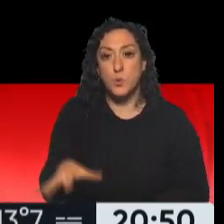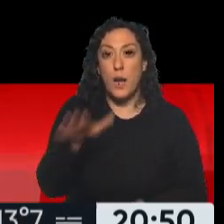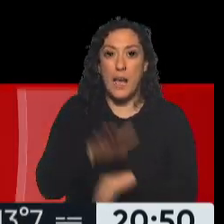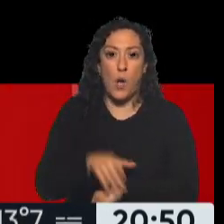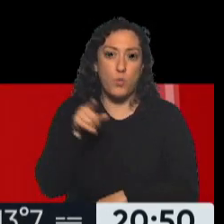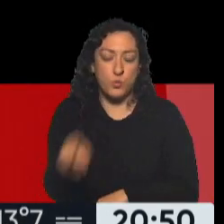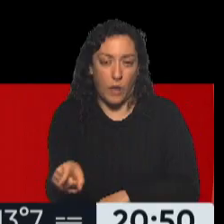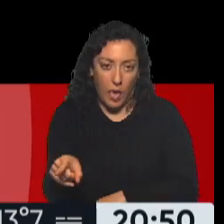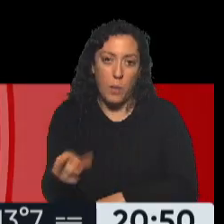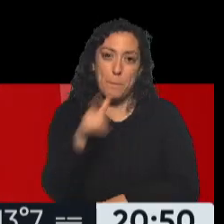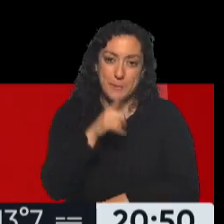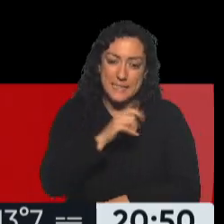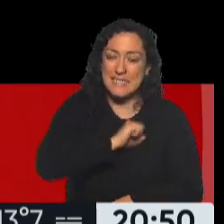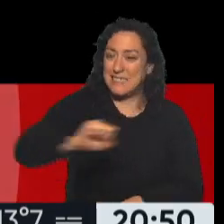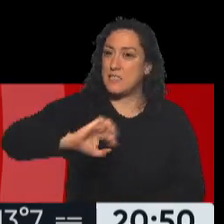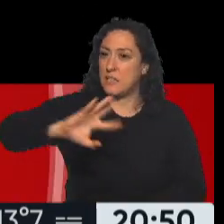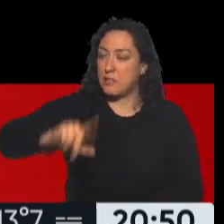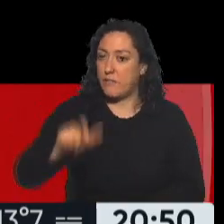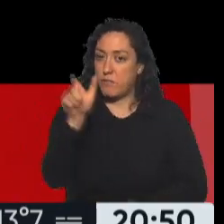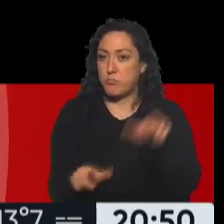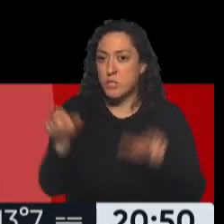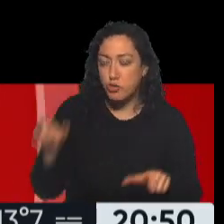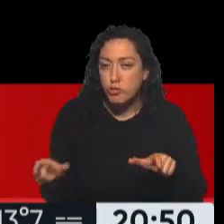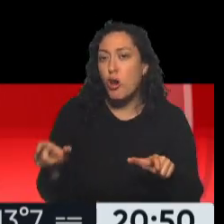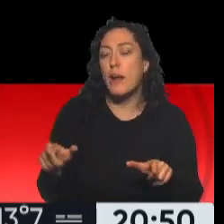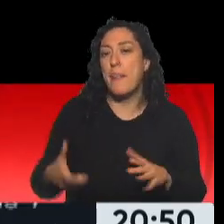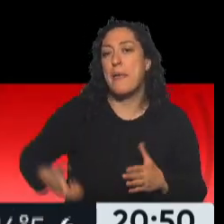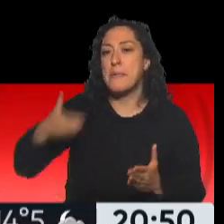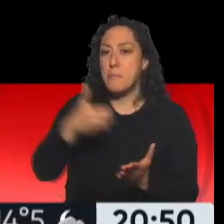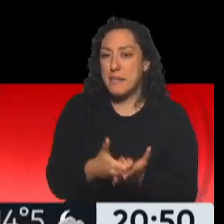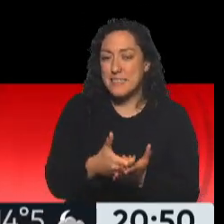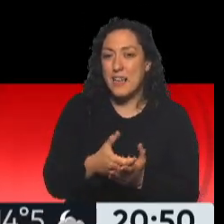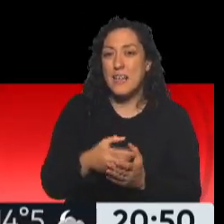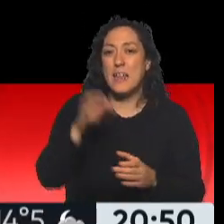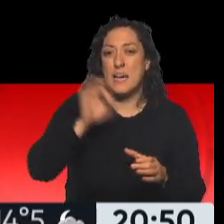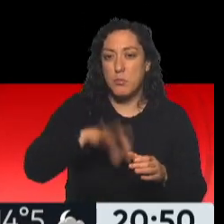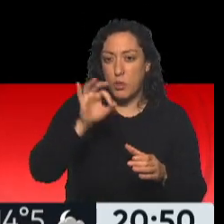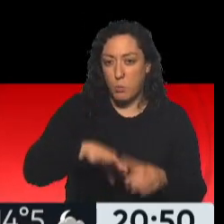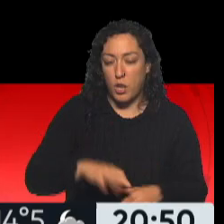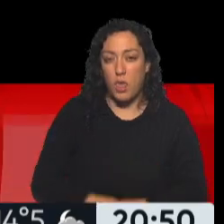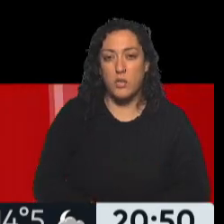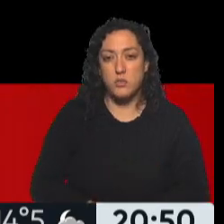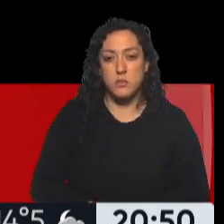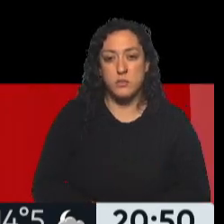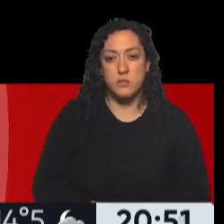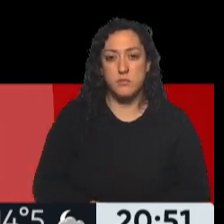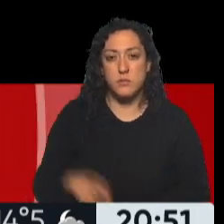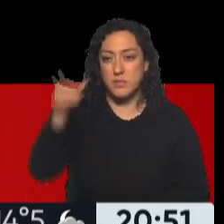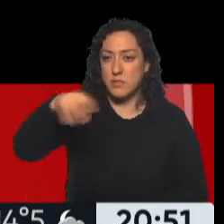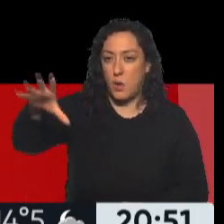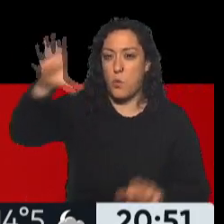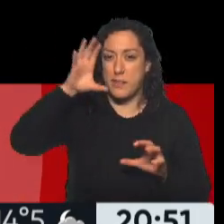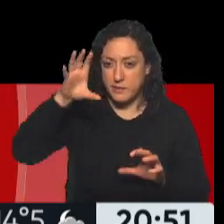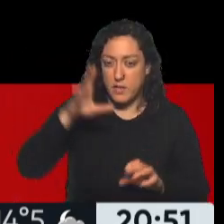acusados de haber estafado a personas con estas inversiones de criptomonedas. Bueno, recordemos que habíamos anticipado